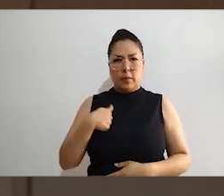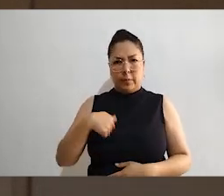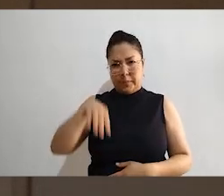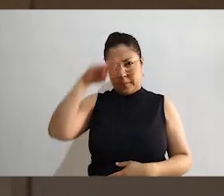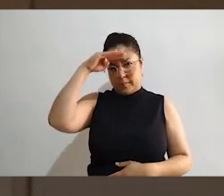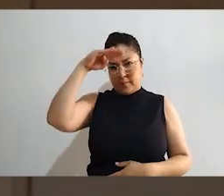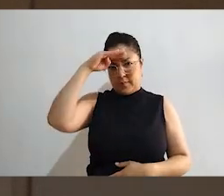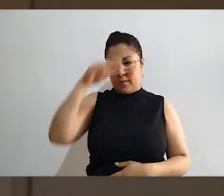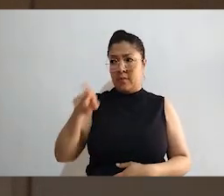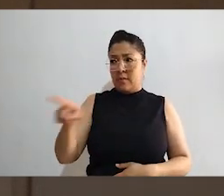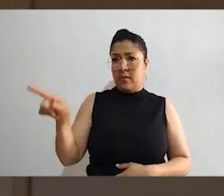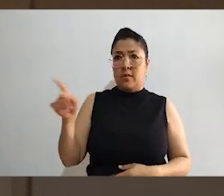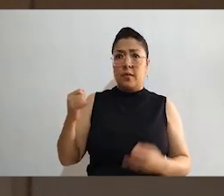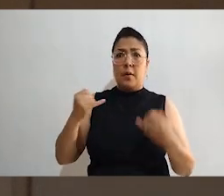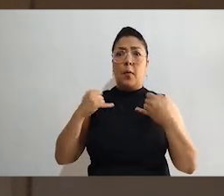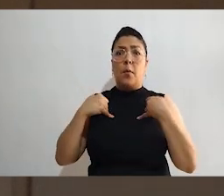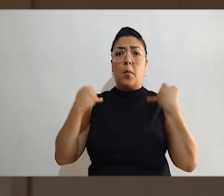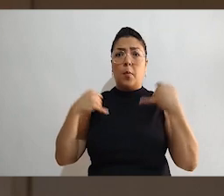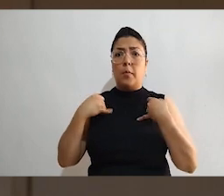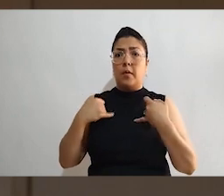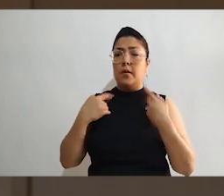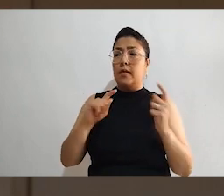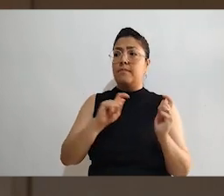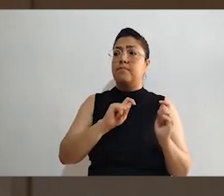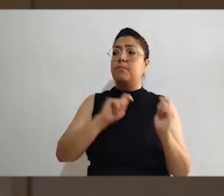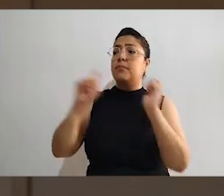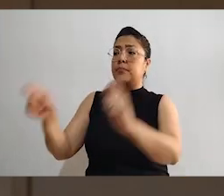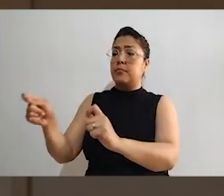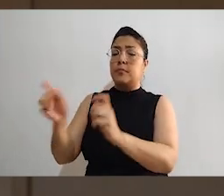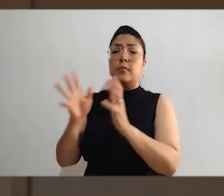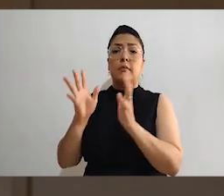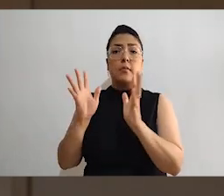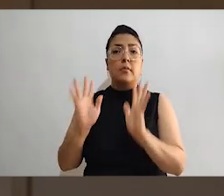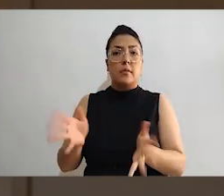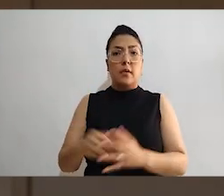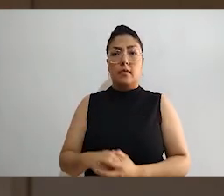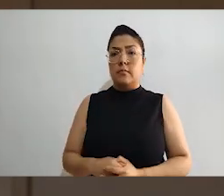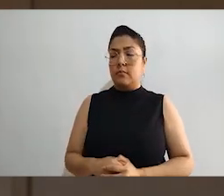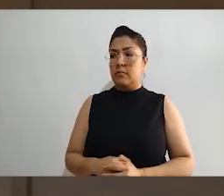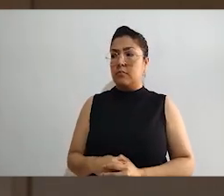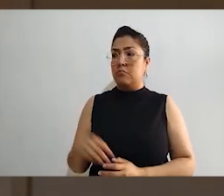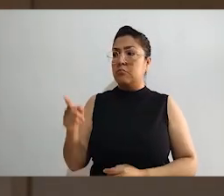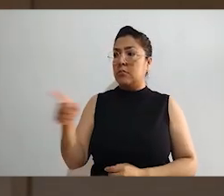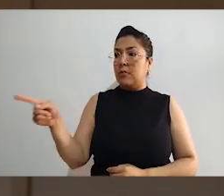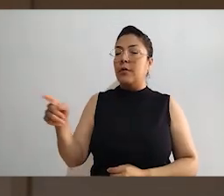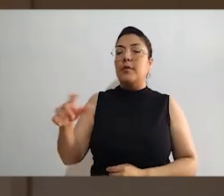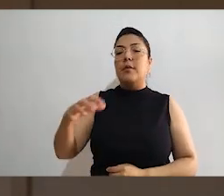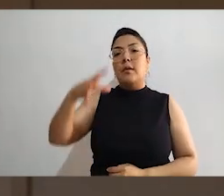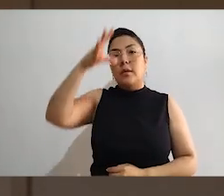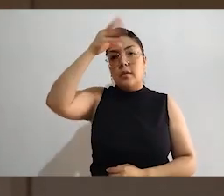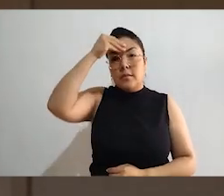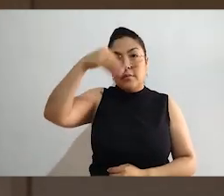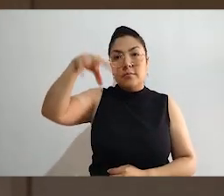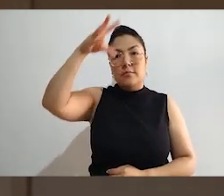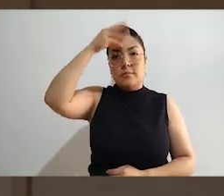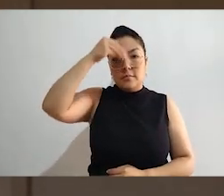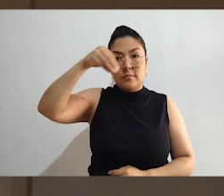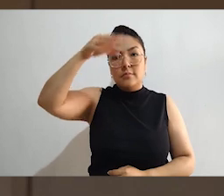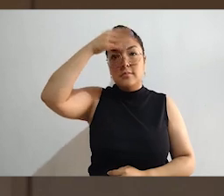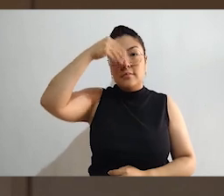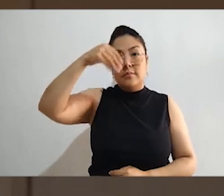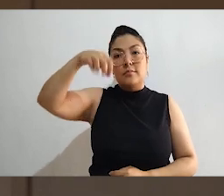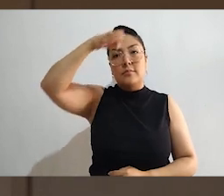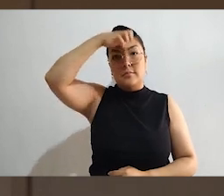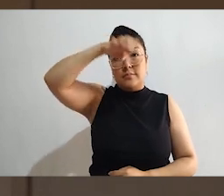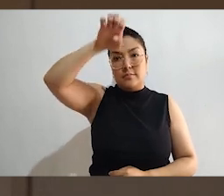jóvenes, sobre todo si ya tienen un cargo. Claro. ¿Por qué? Porque ellos van agarrando experiencia. O sea, no le